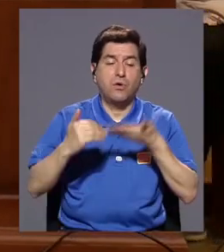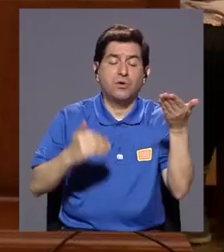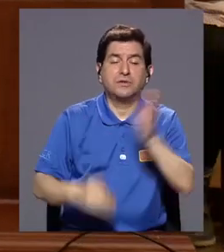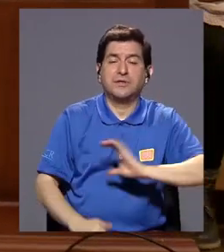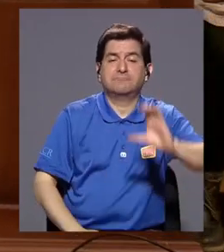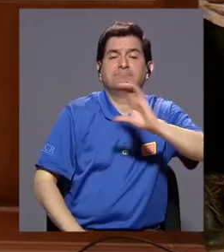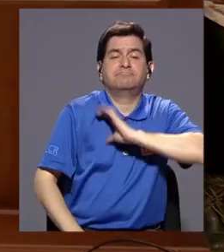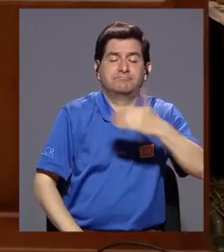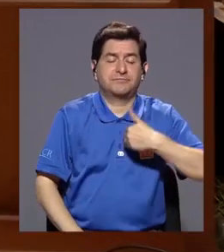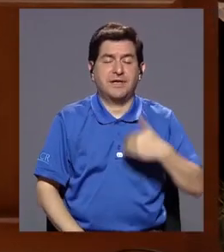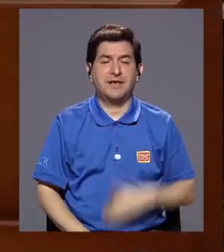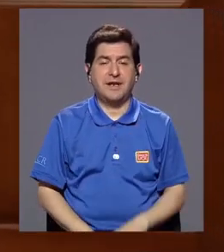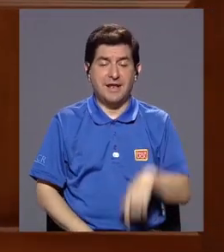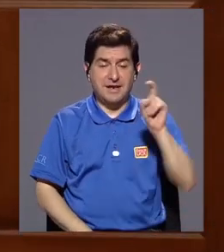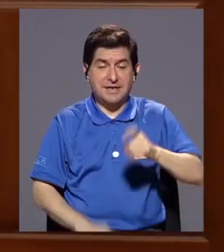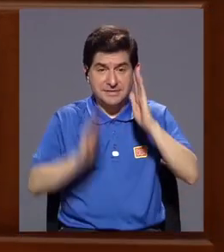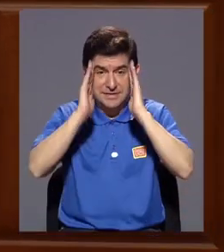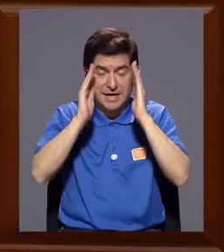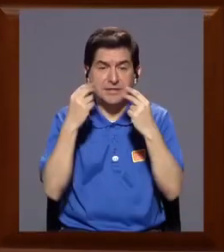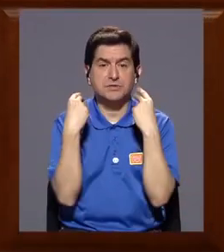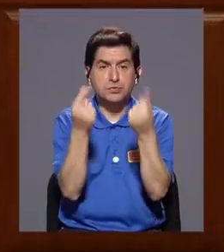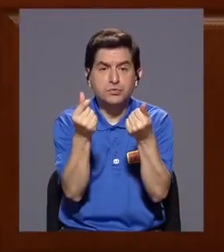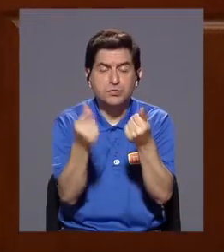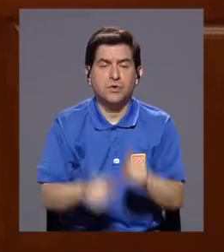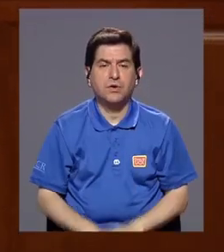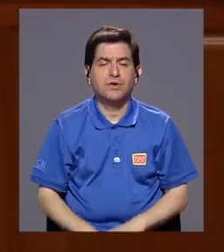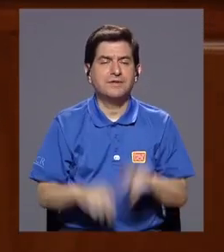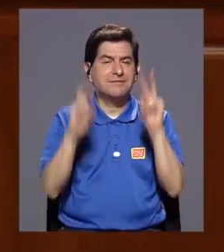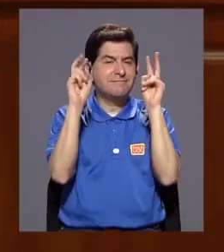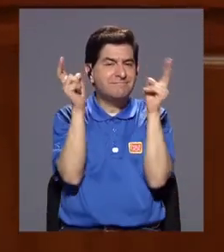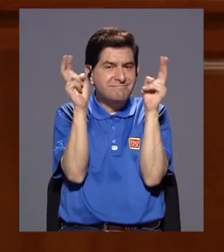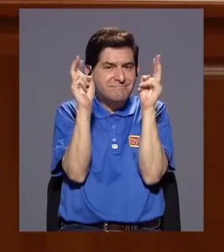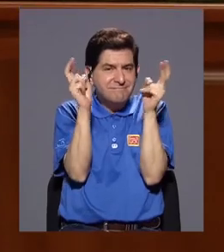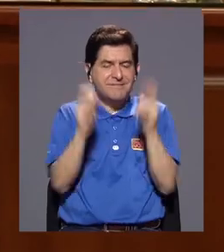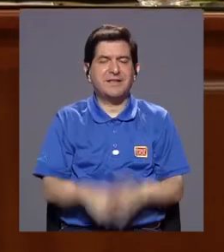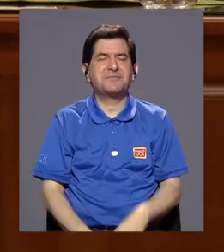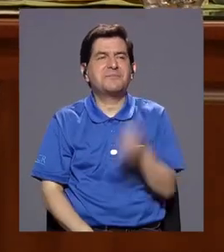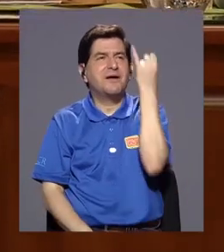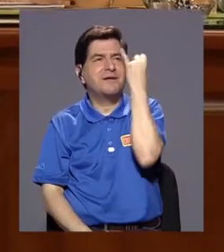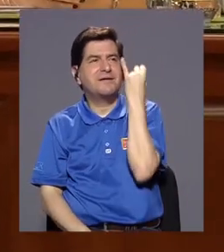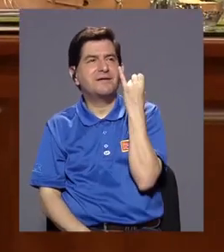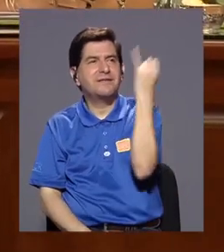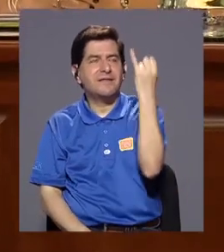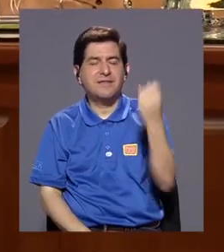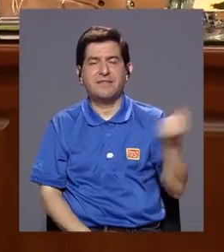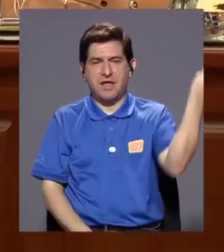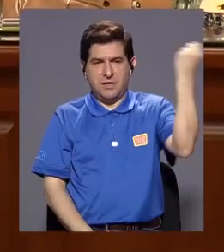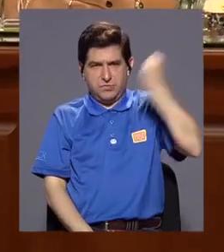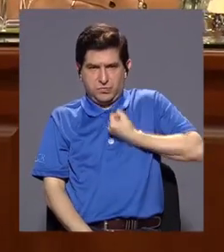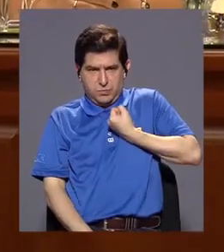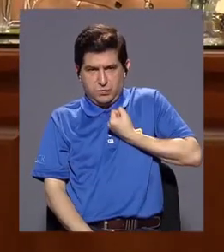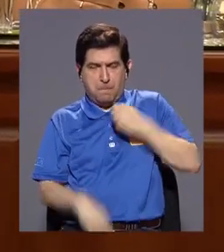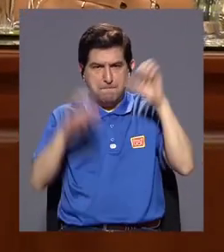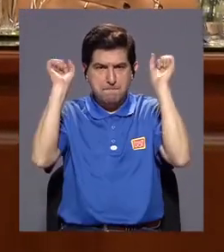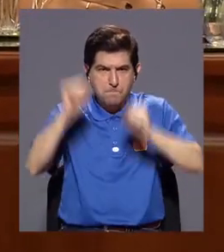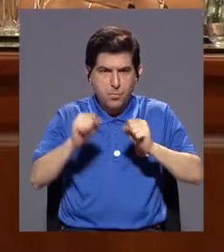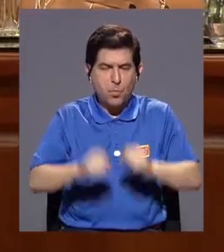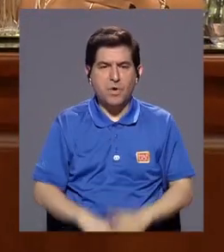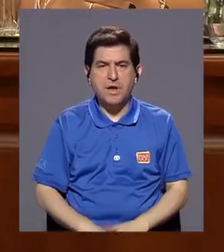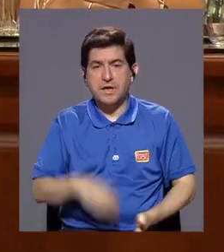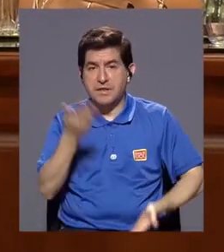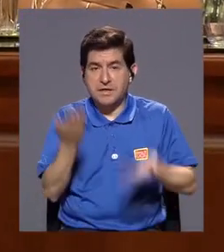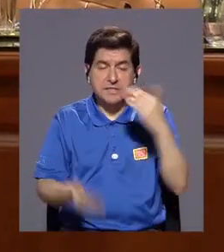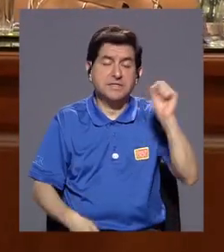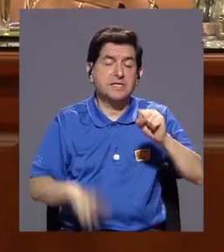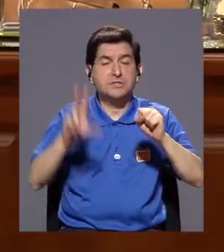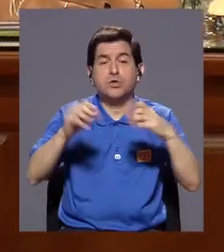de las urgencias psicológicas es que hay un tema de ideación suicida que puede ser elaborada o no,